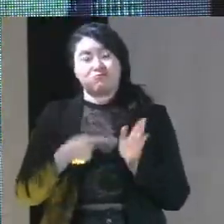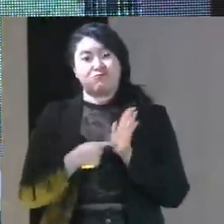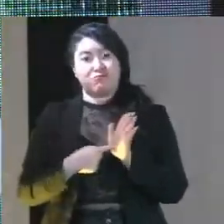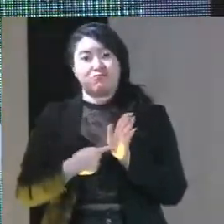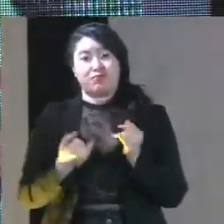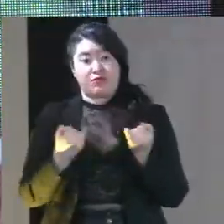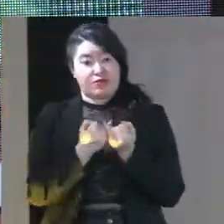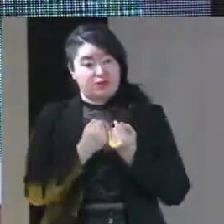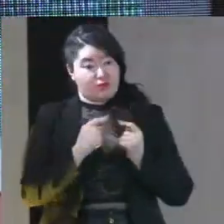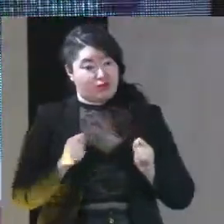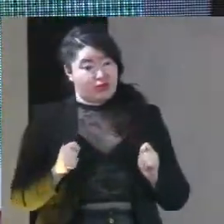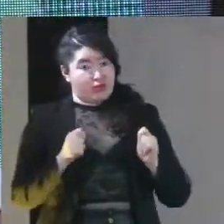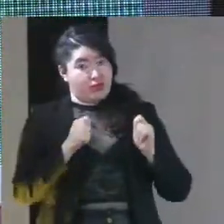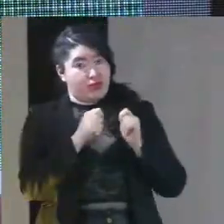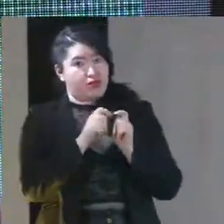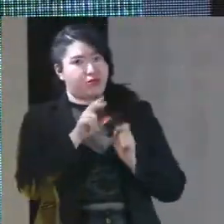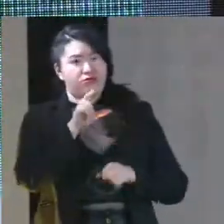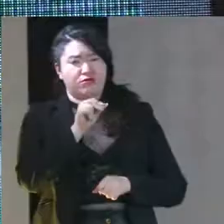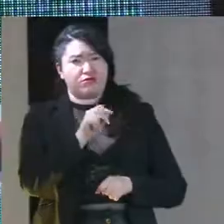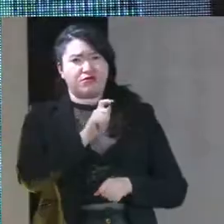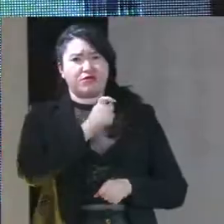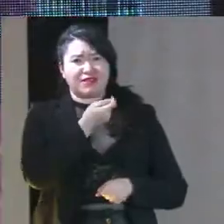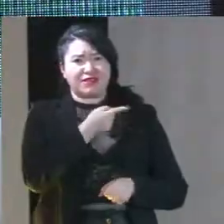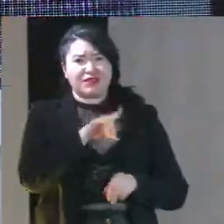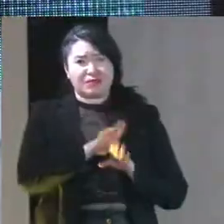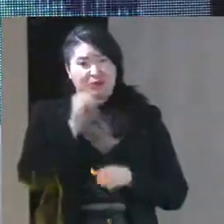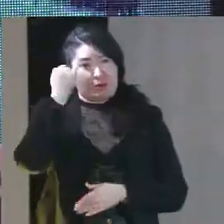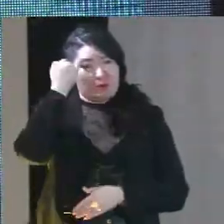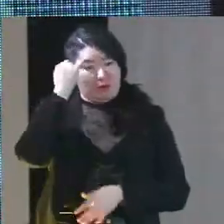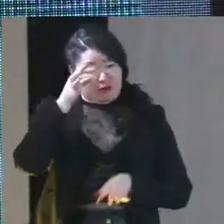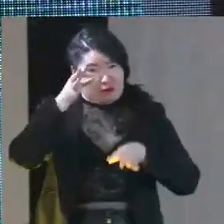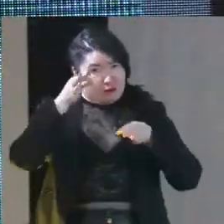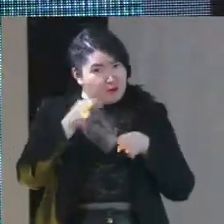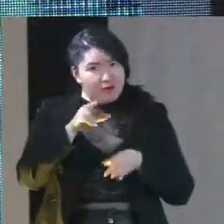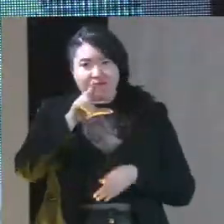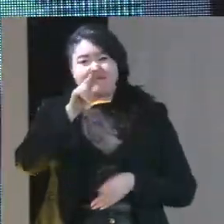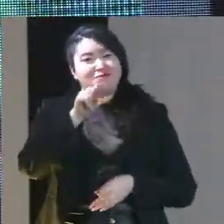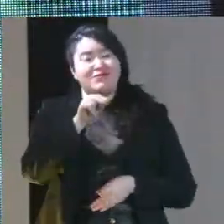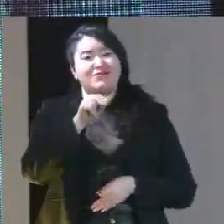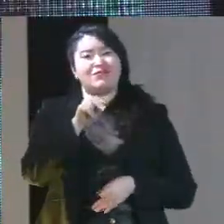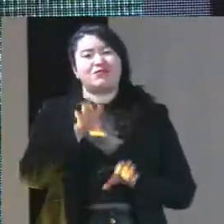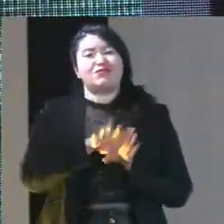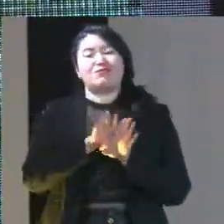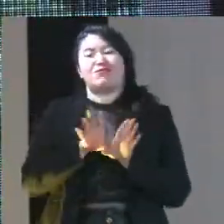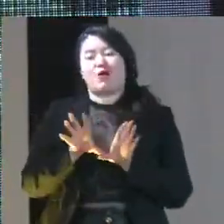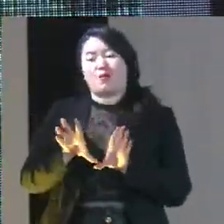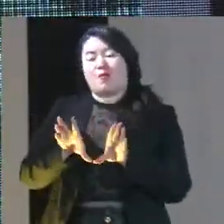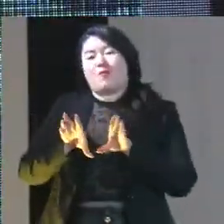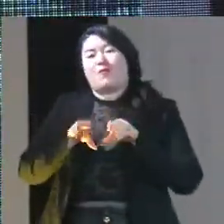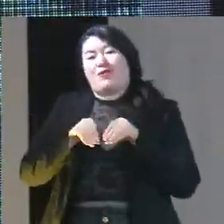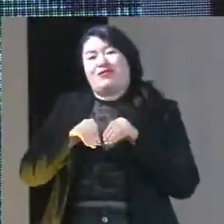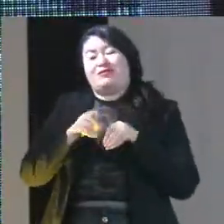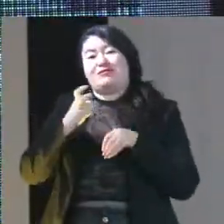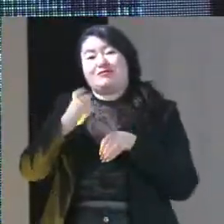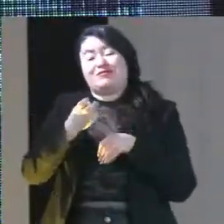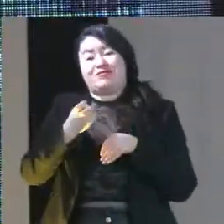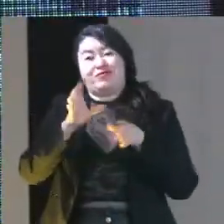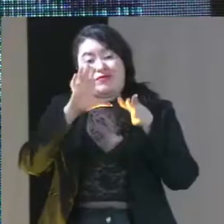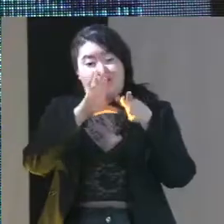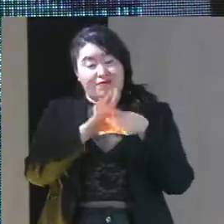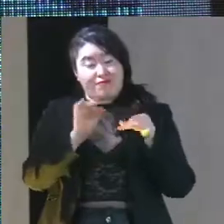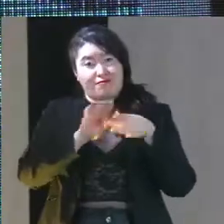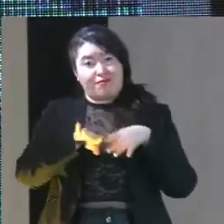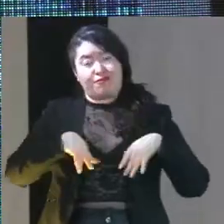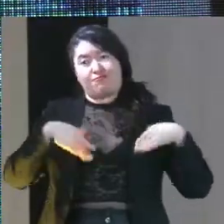los de Tlatelolco. Este no era un indio auténtico, era un indio adoptivo, y por eso sus palabras son, me parece a mí,